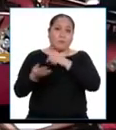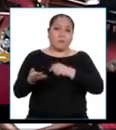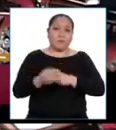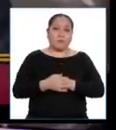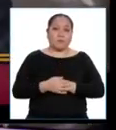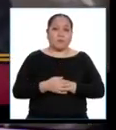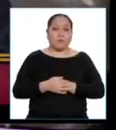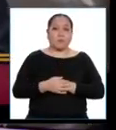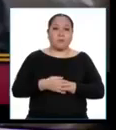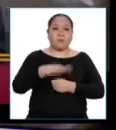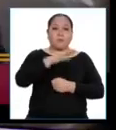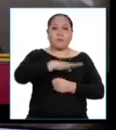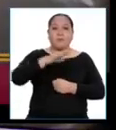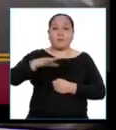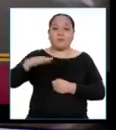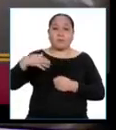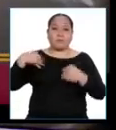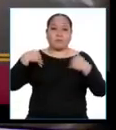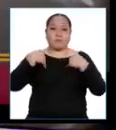Niños con anemia,